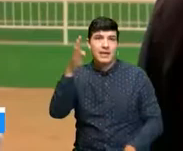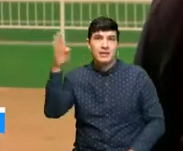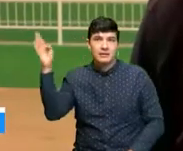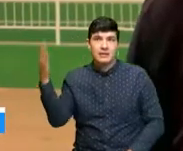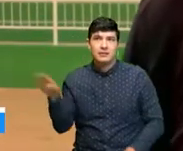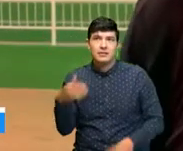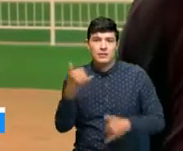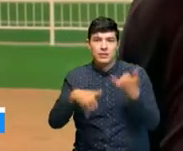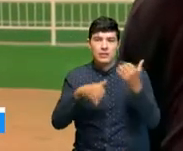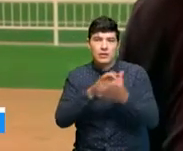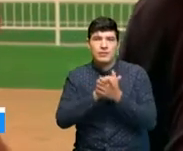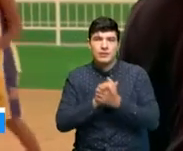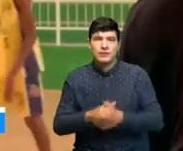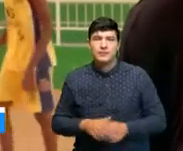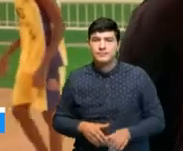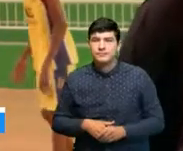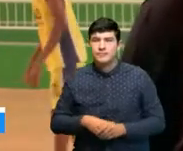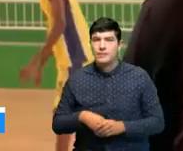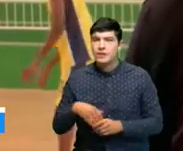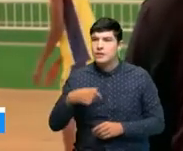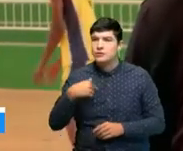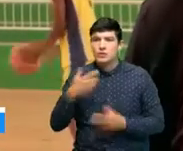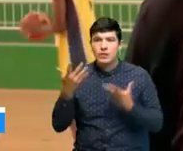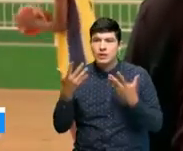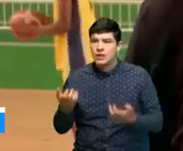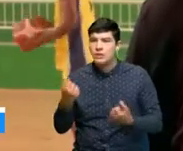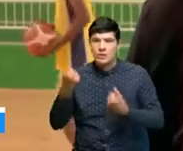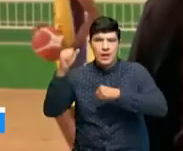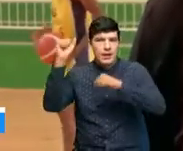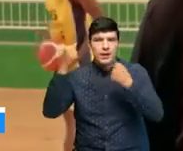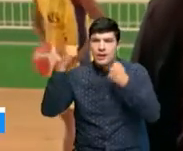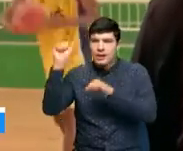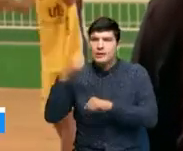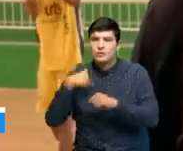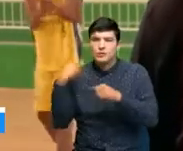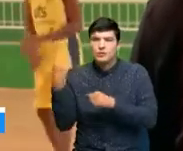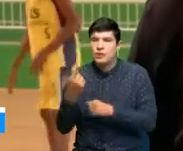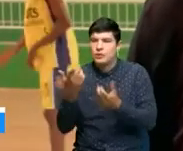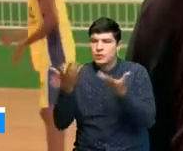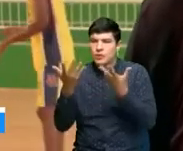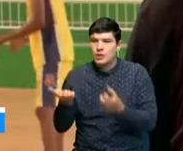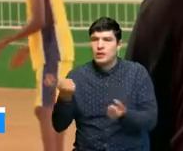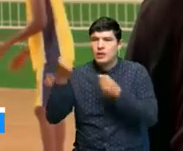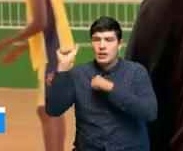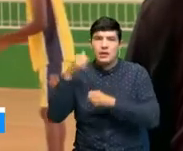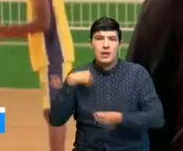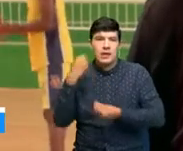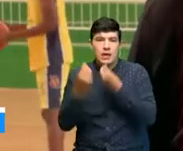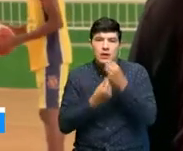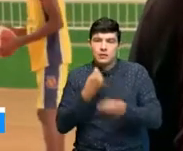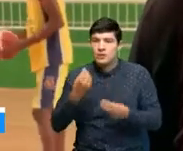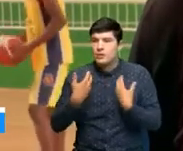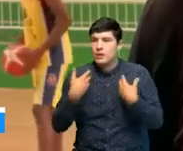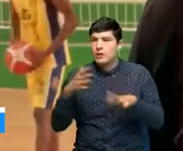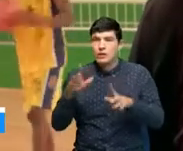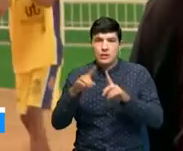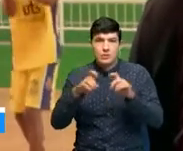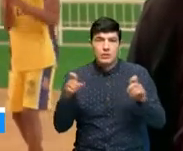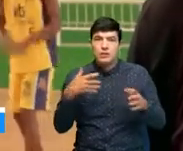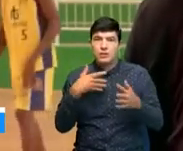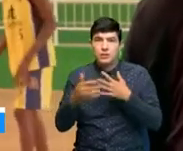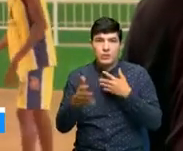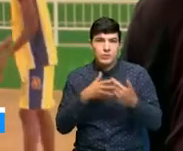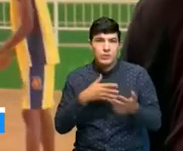Cueste lo que cueste, solo ganar, ganar, quiero ganar, hacer lo que haga falta, no